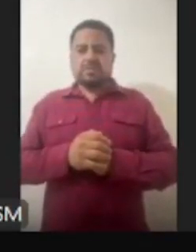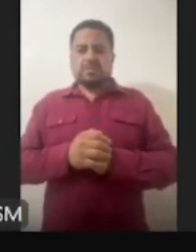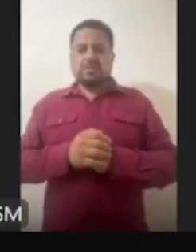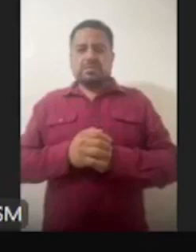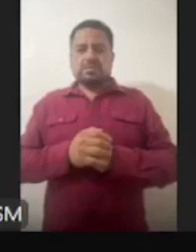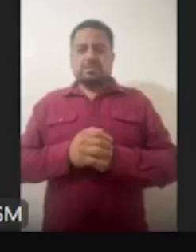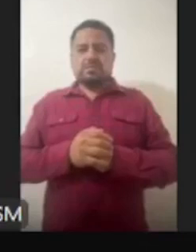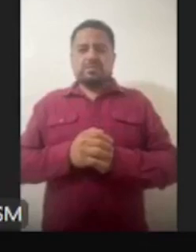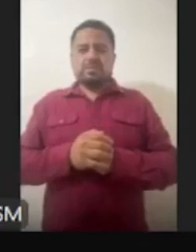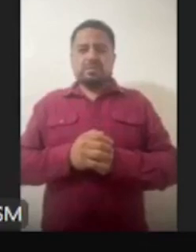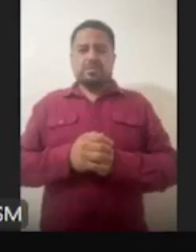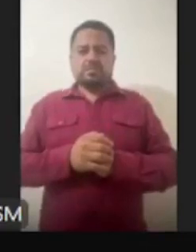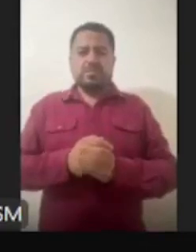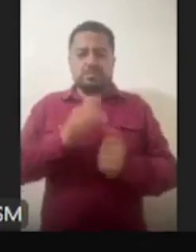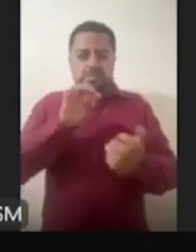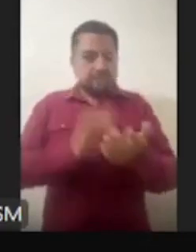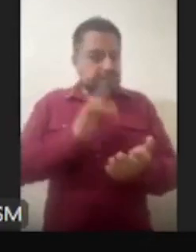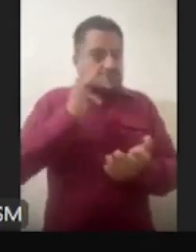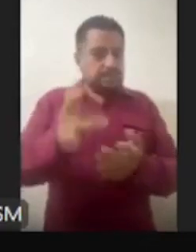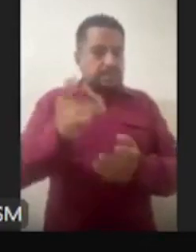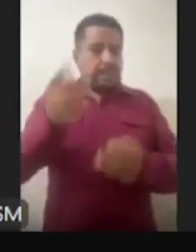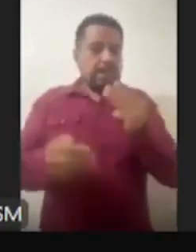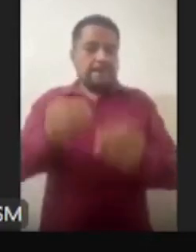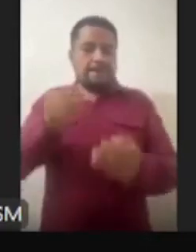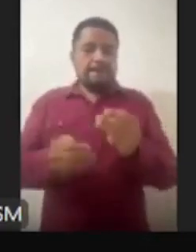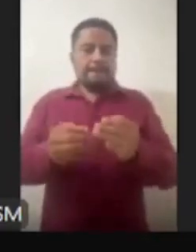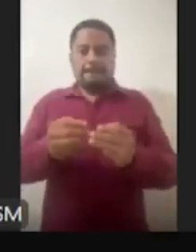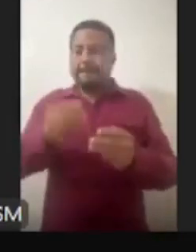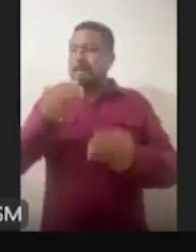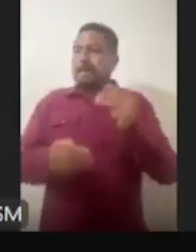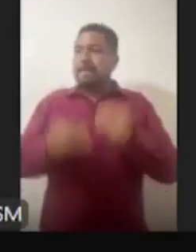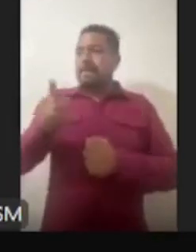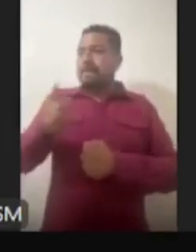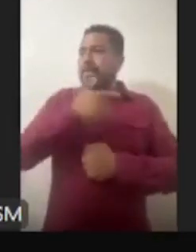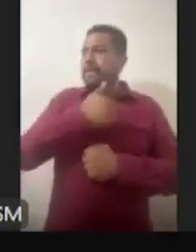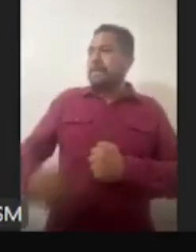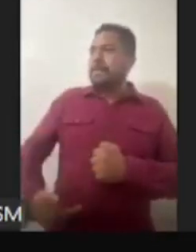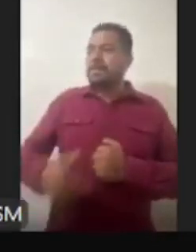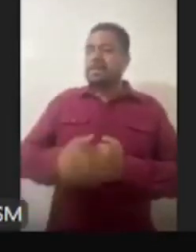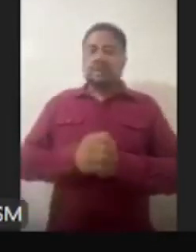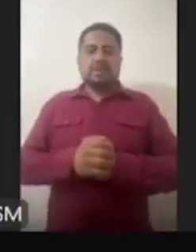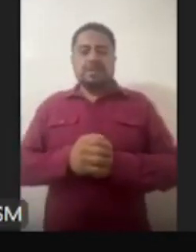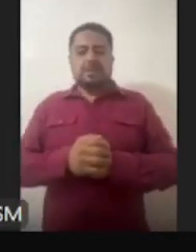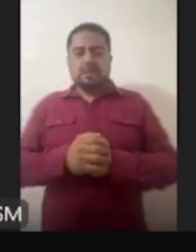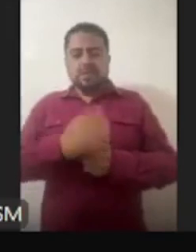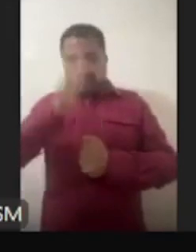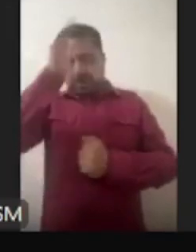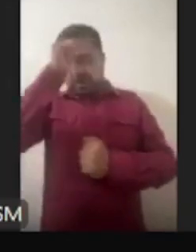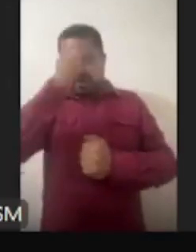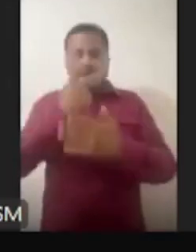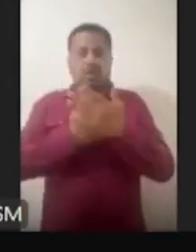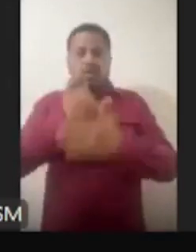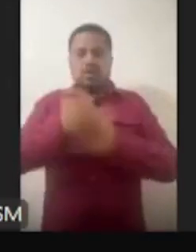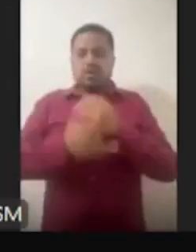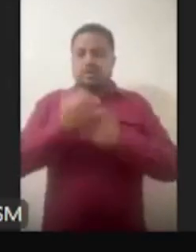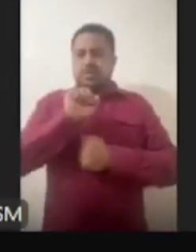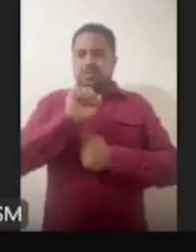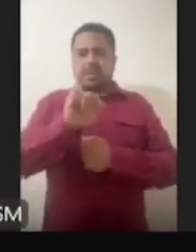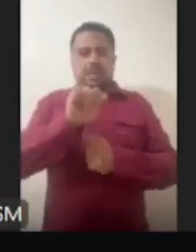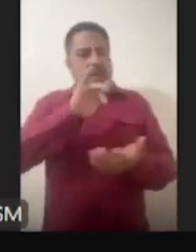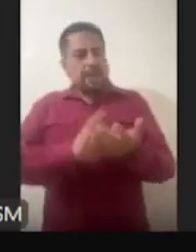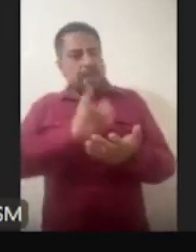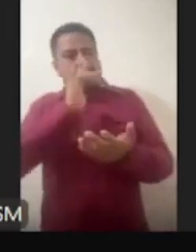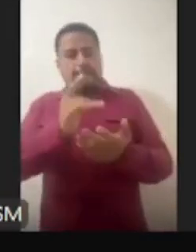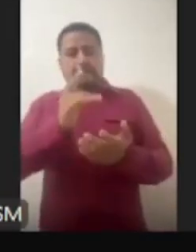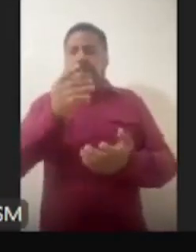Gracias, magistrada. Magistrada Evelyn Rodríguez Chinol. A favor del proyecto. Gracias, magistrada. Magistrada presidenta,